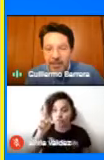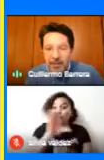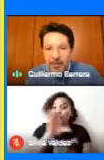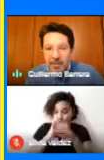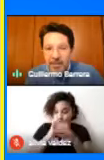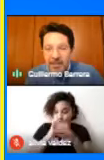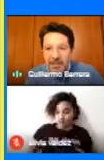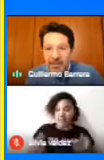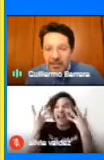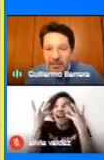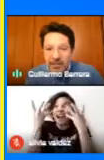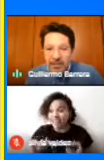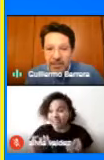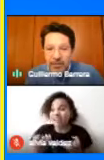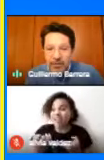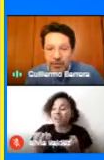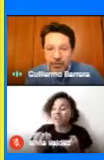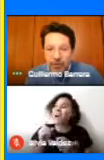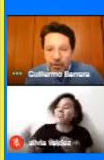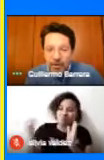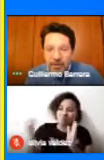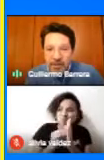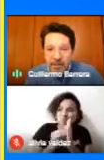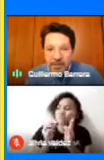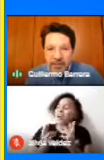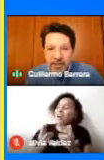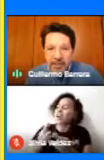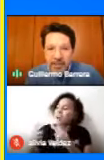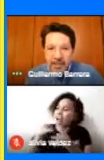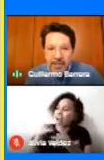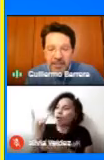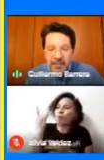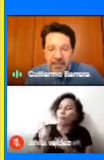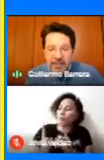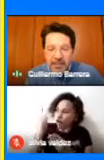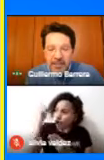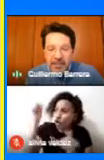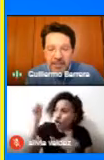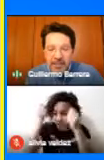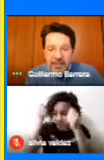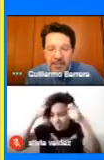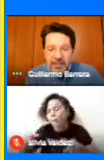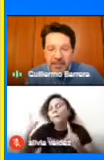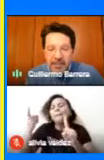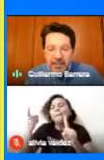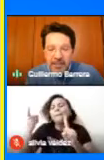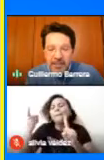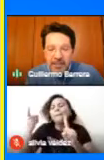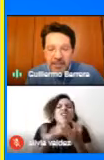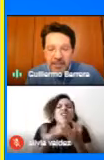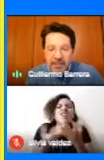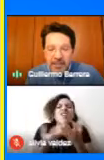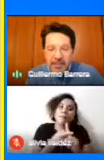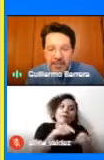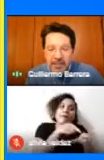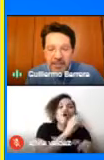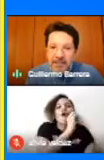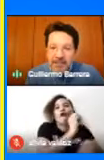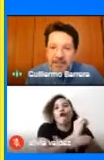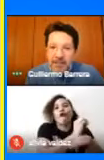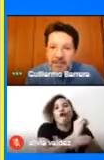querían interrelacionar políticamente con el Estado, tenían que hacerlo a través de las